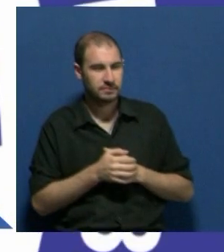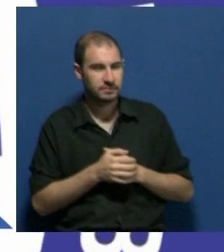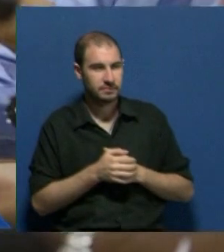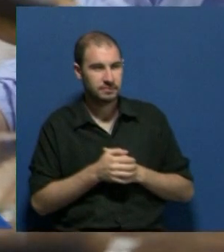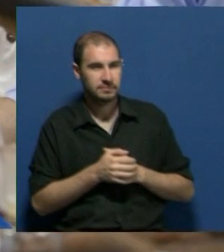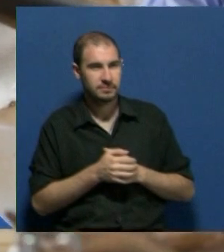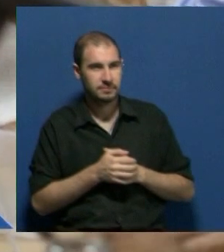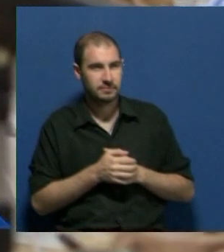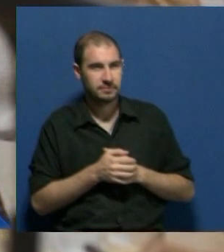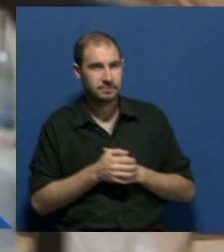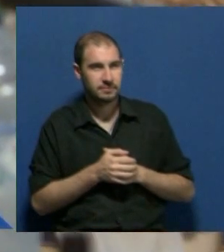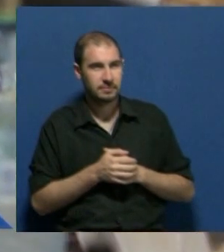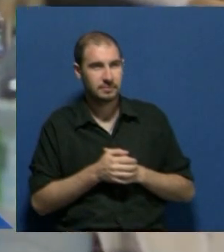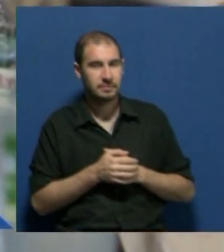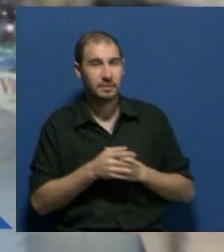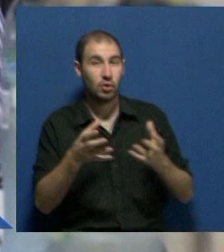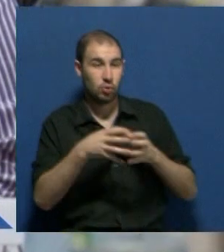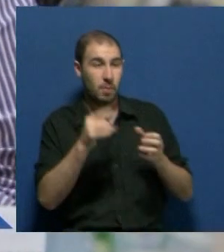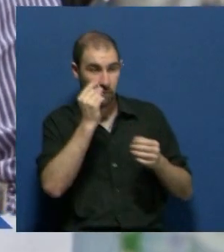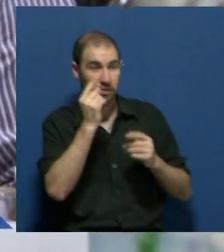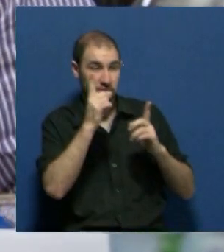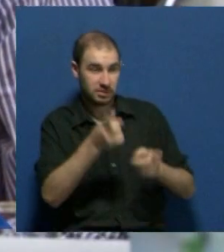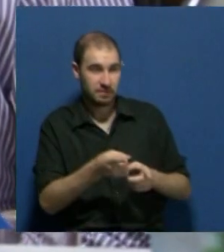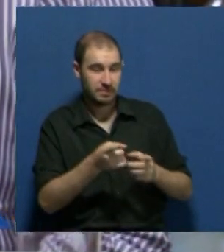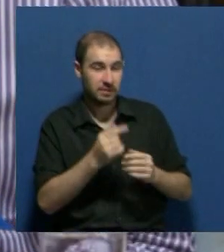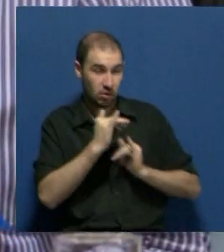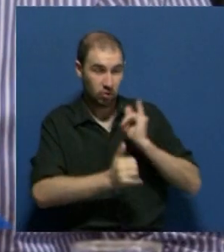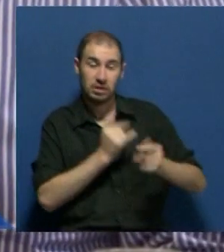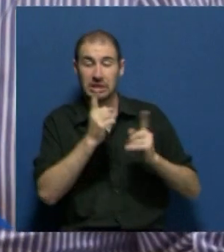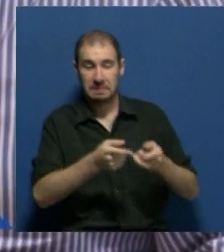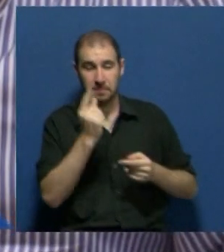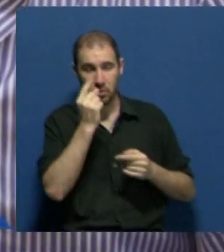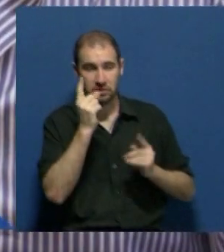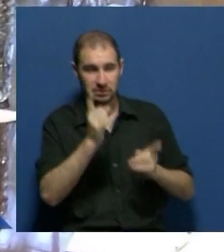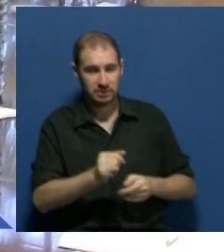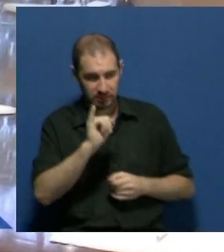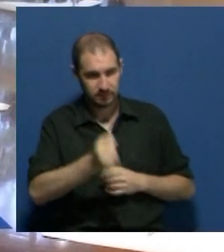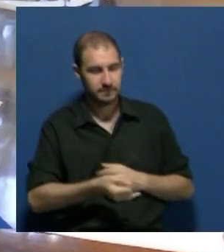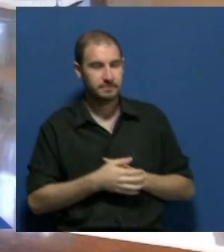y partidos políticos también, es decirlo,